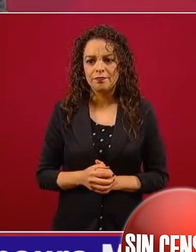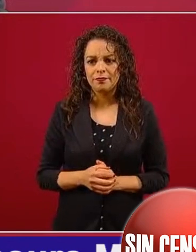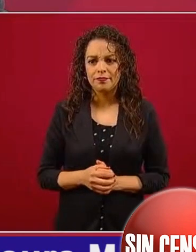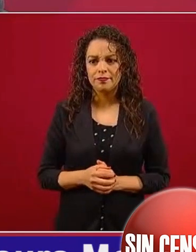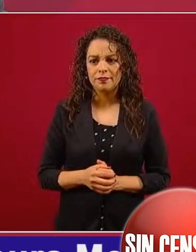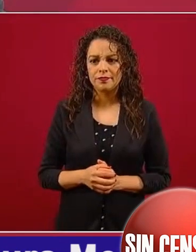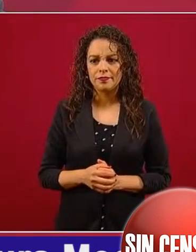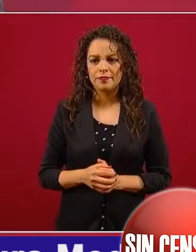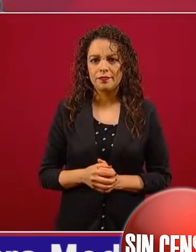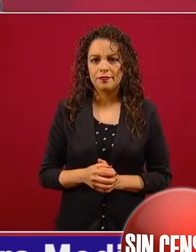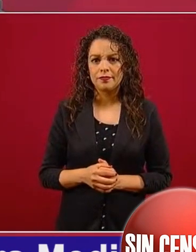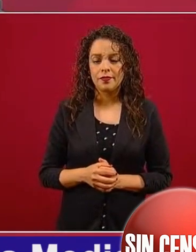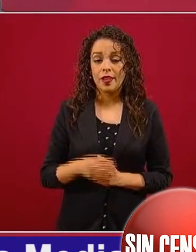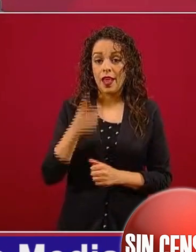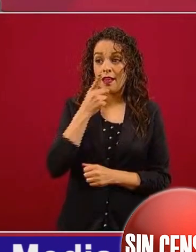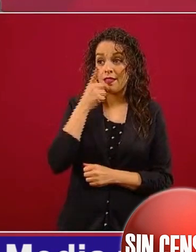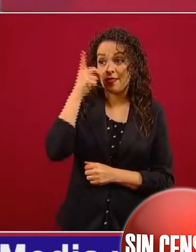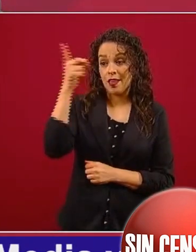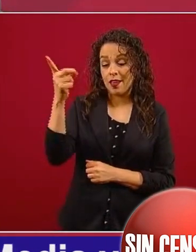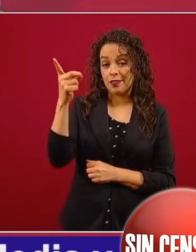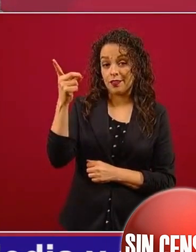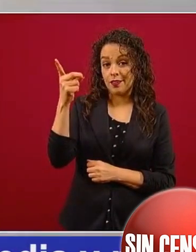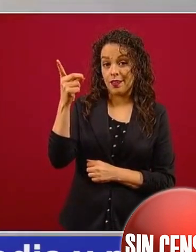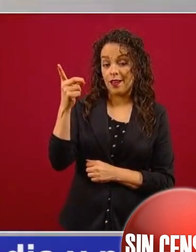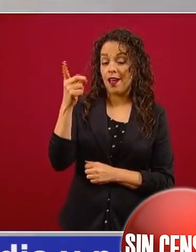famoso cambio del 2000,